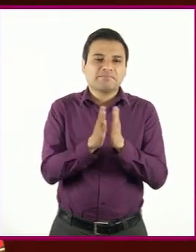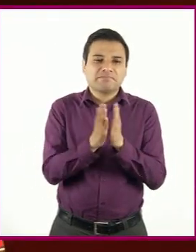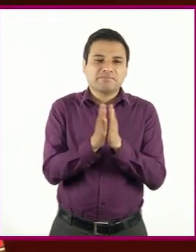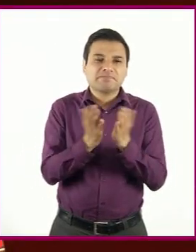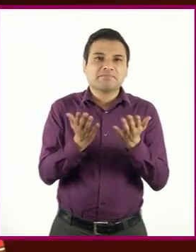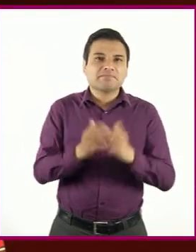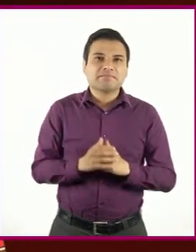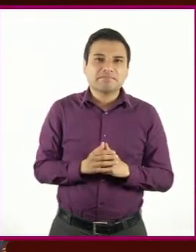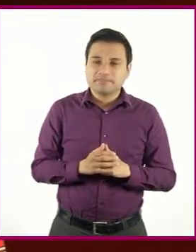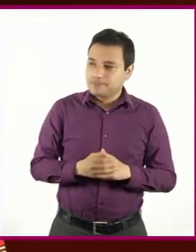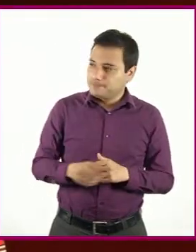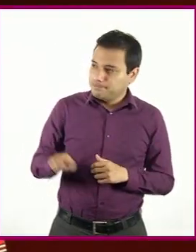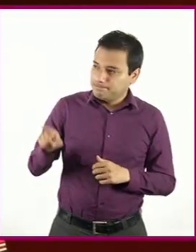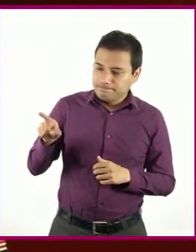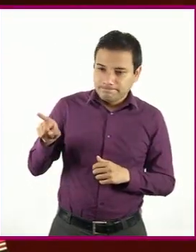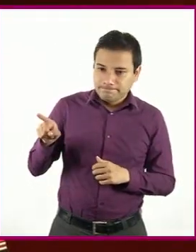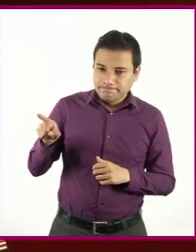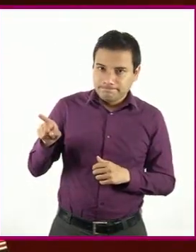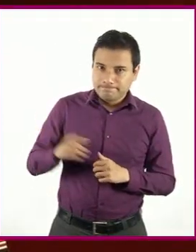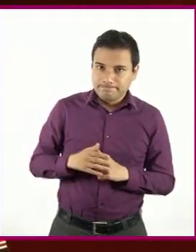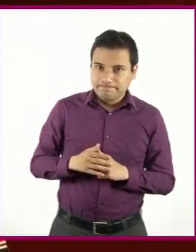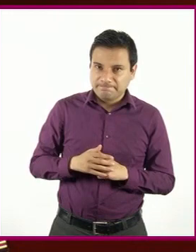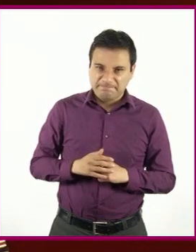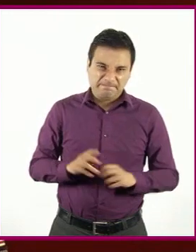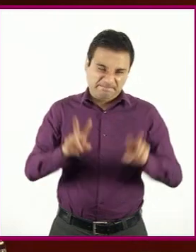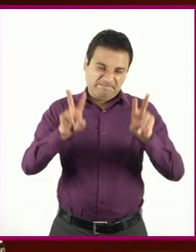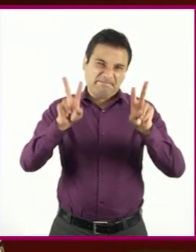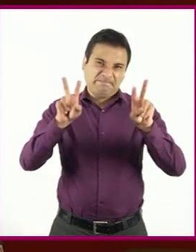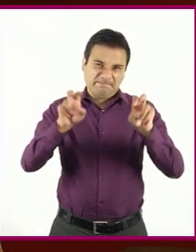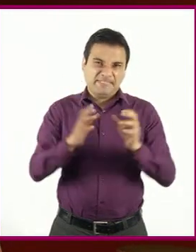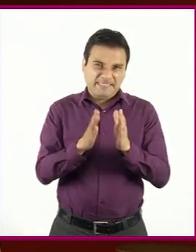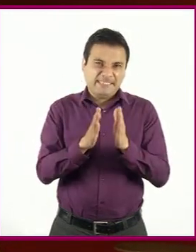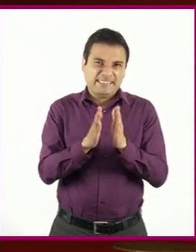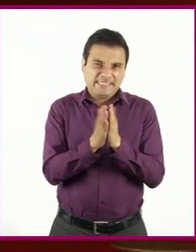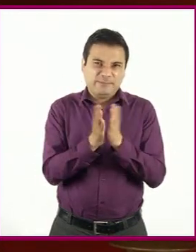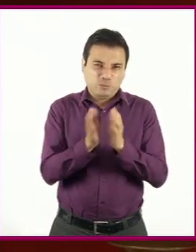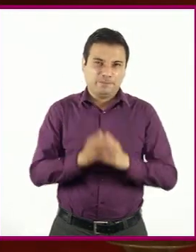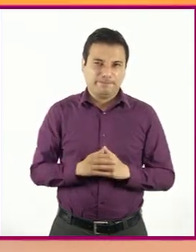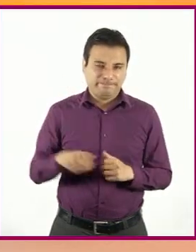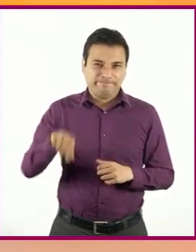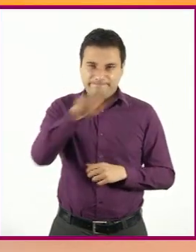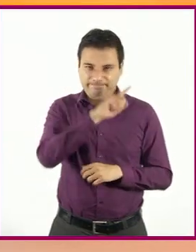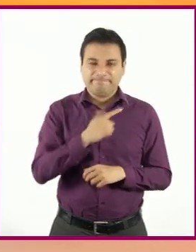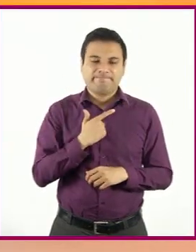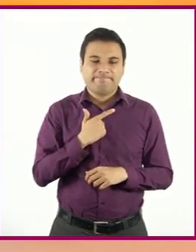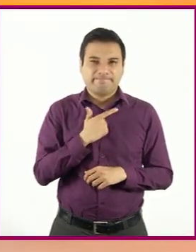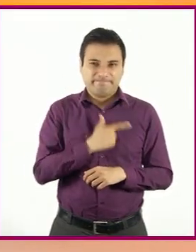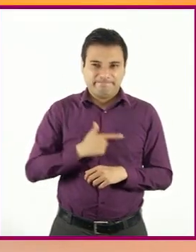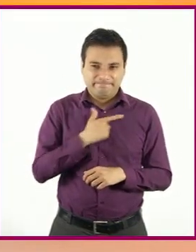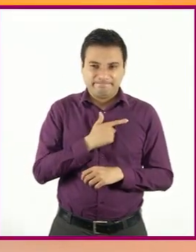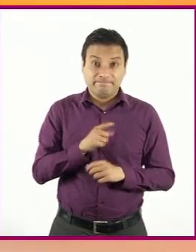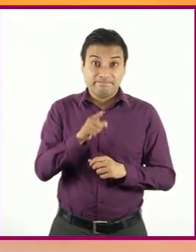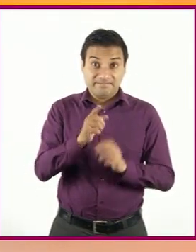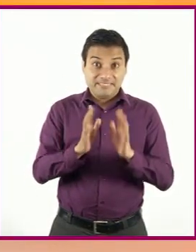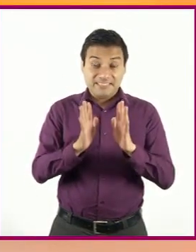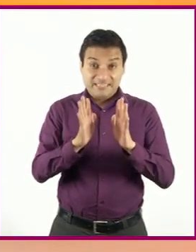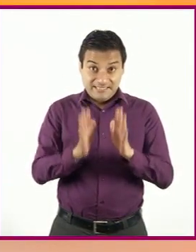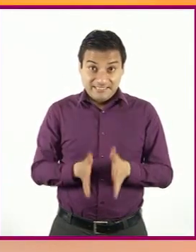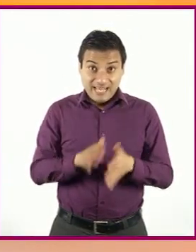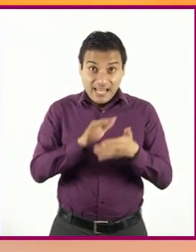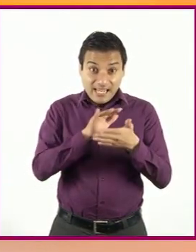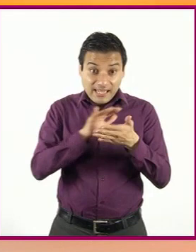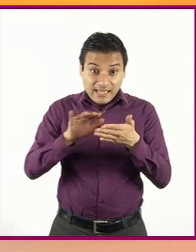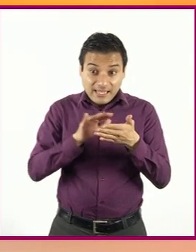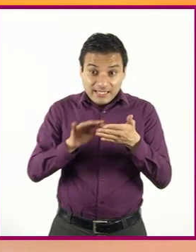que del extraordinario libro 20.000 lenguas de viaje submarino del autor Julio Verne. Quienes ya hayan leído este libro